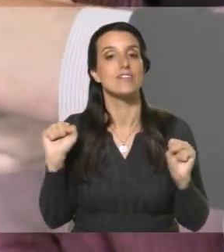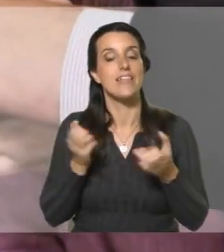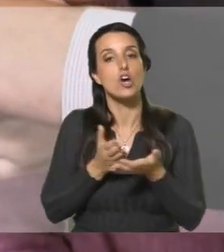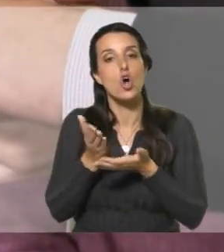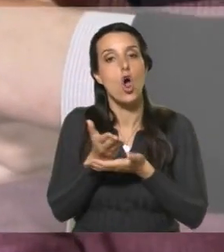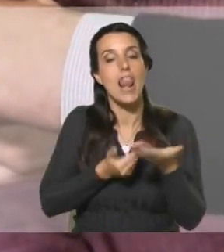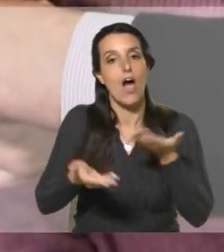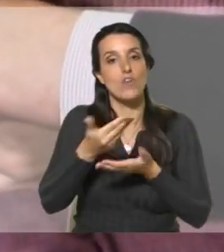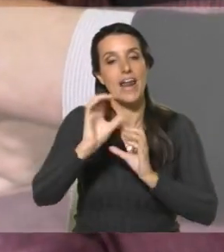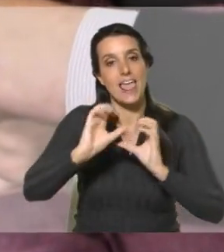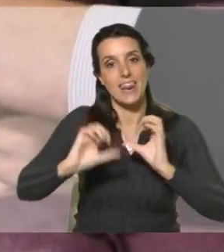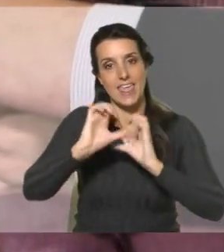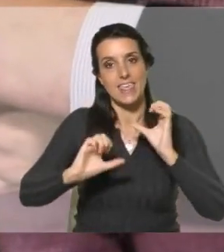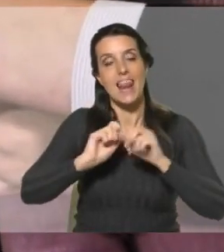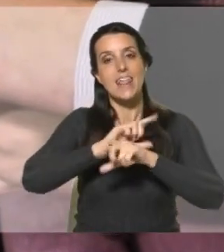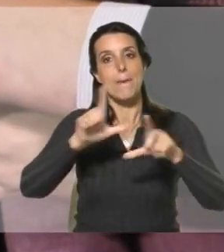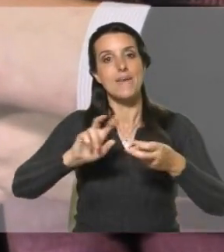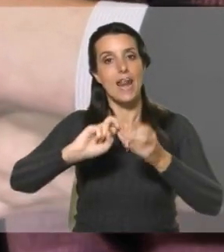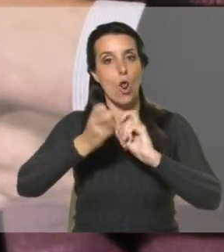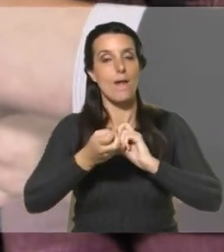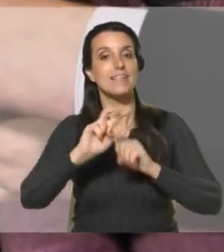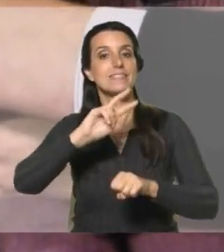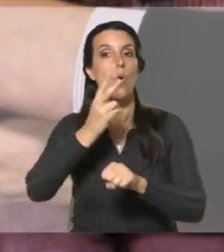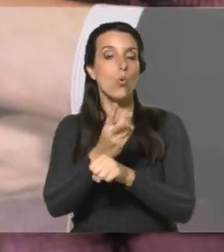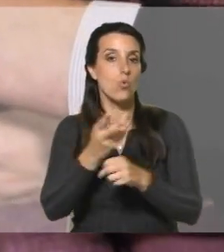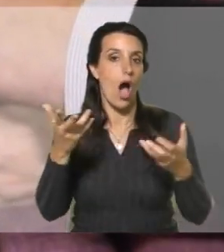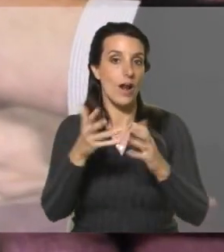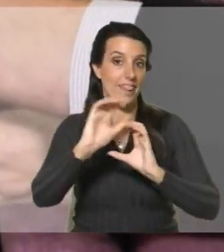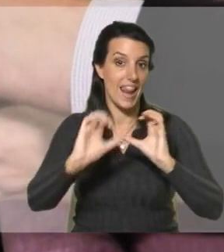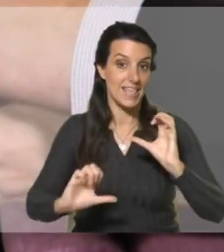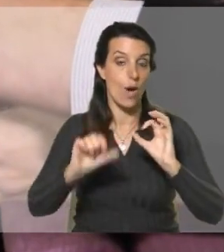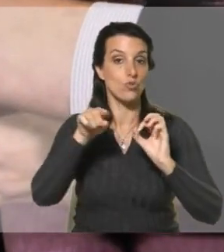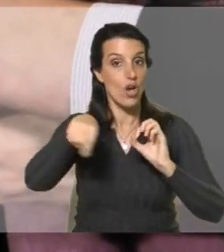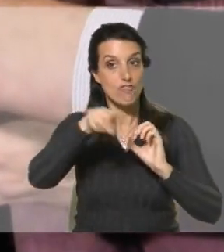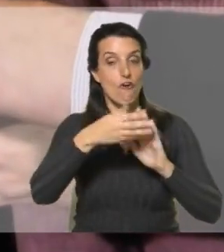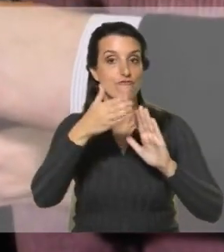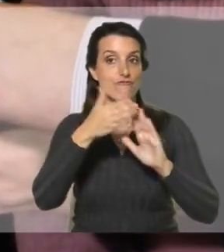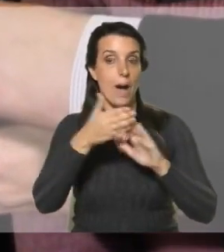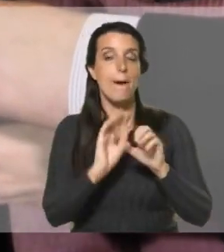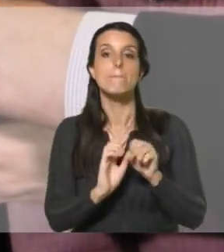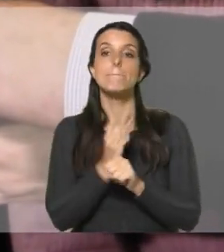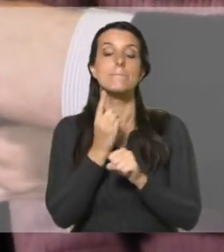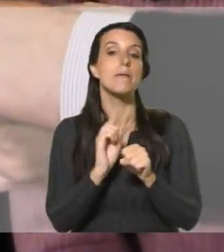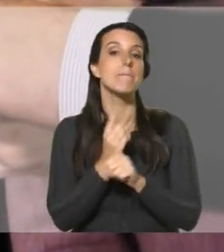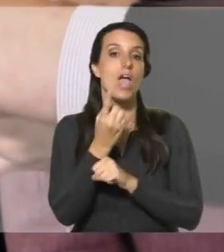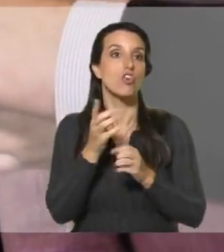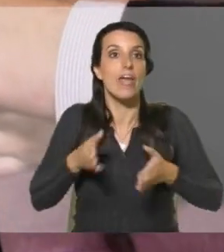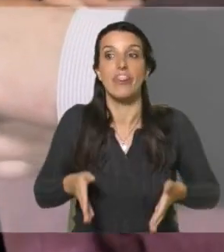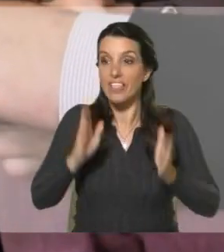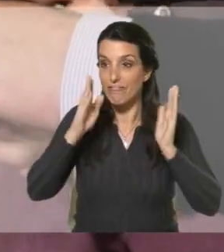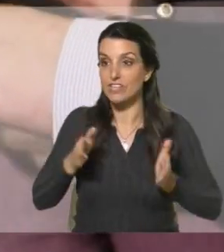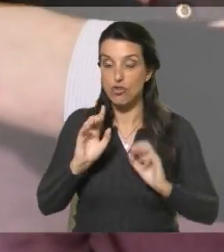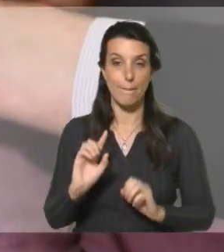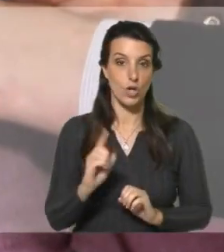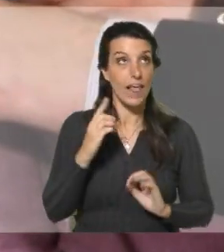colaborar con energías limpias renovables en este marco de la segunda transición energética, donde ellos van a ser de los primeros edificios